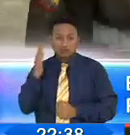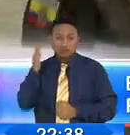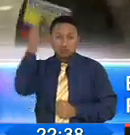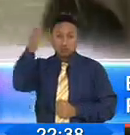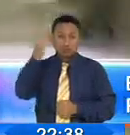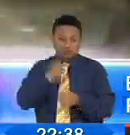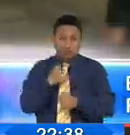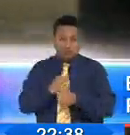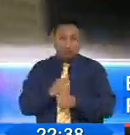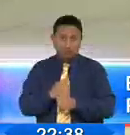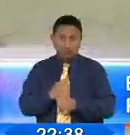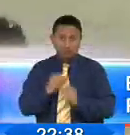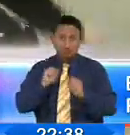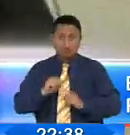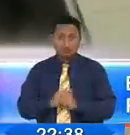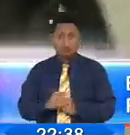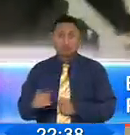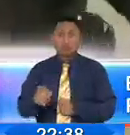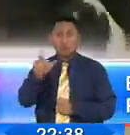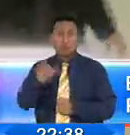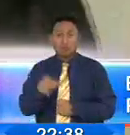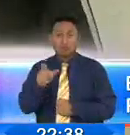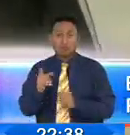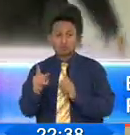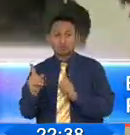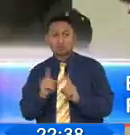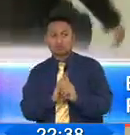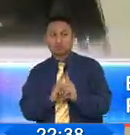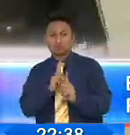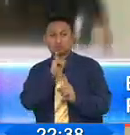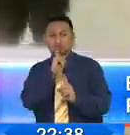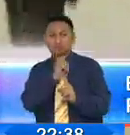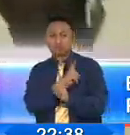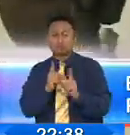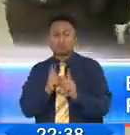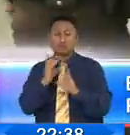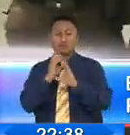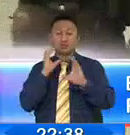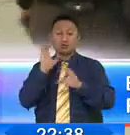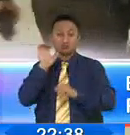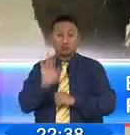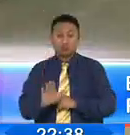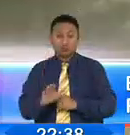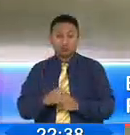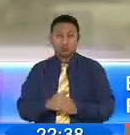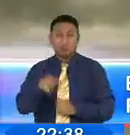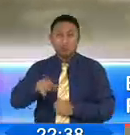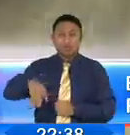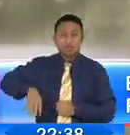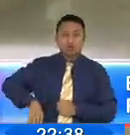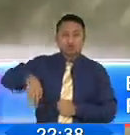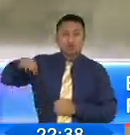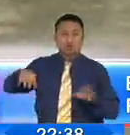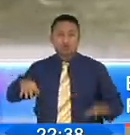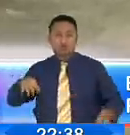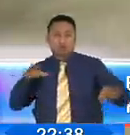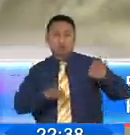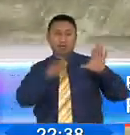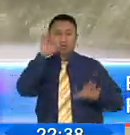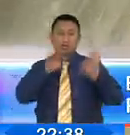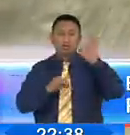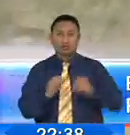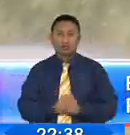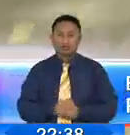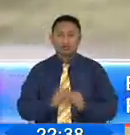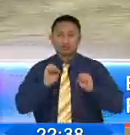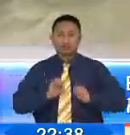lugares de trabajo y se mezclaban entre la gente, especialmente en las paradas de buses, y meterle mano a los bolsillos, mochilas y carteras. Los